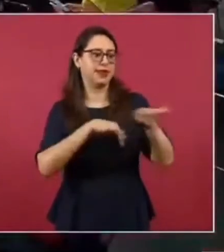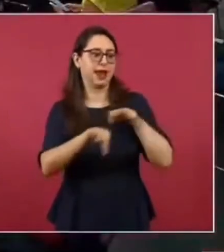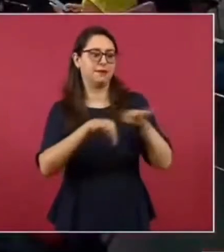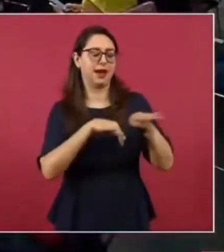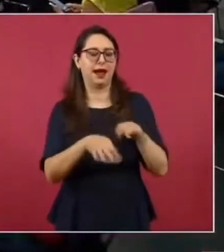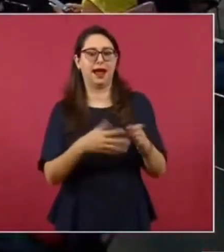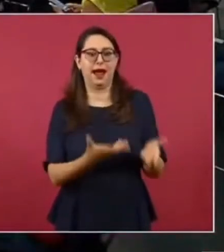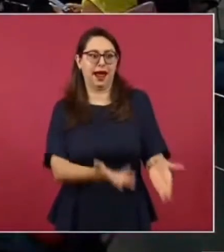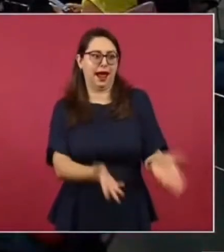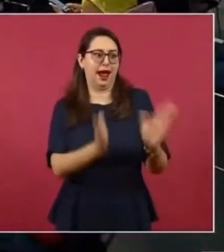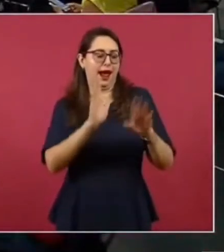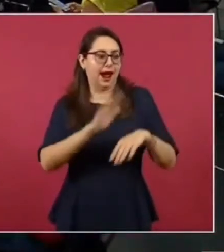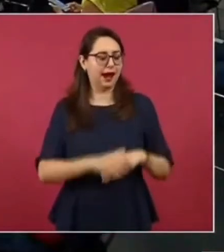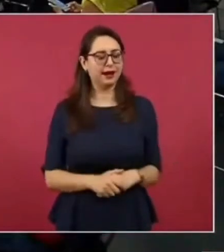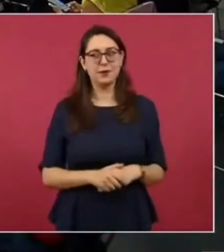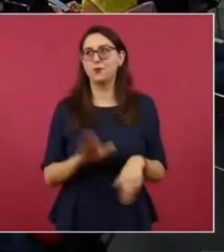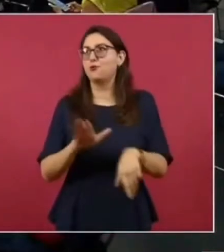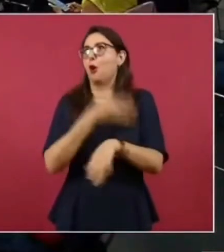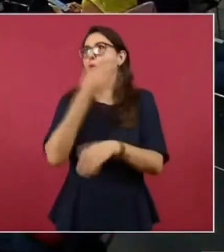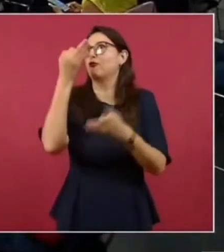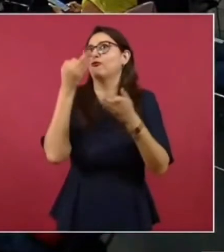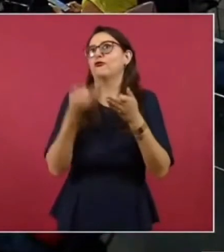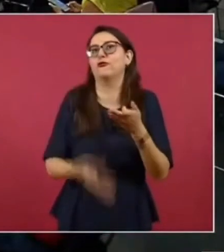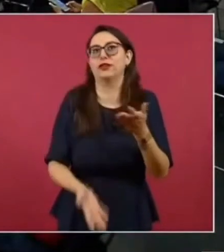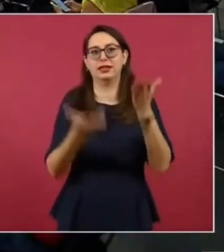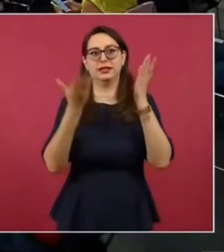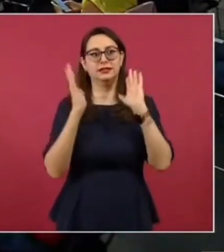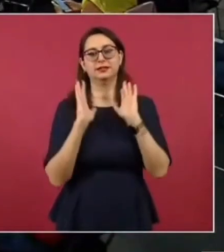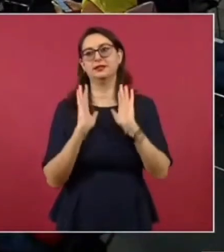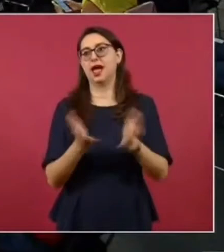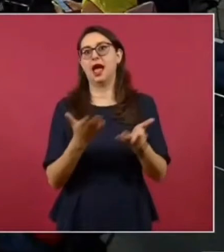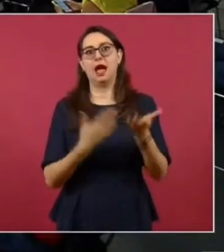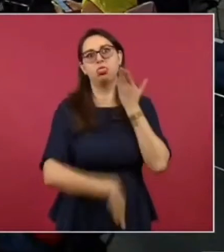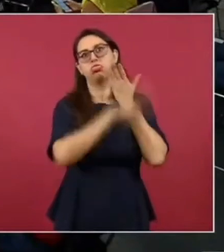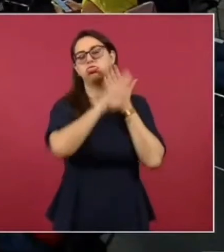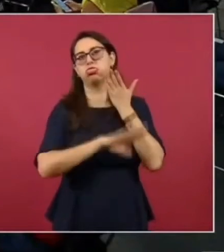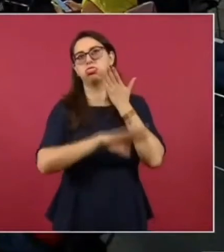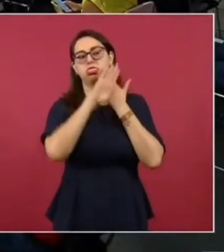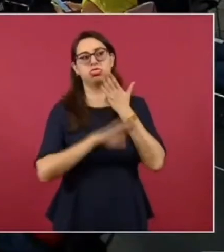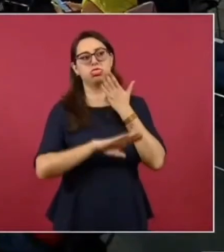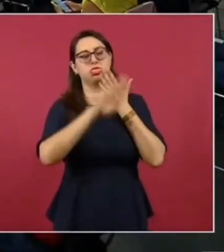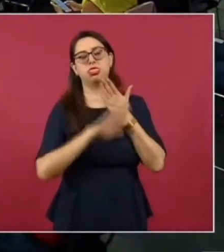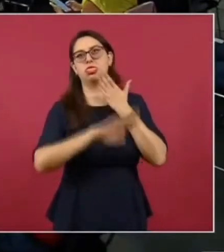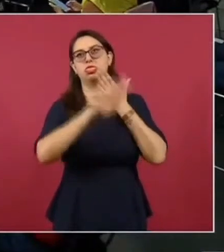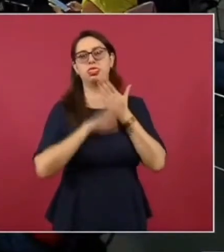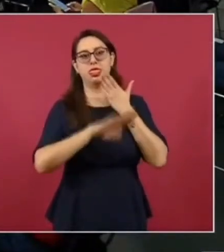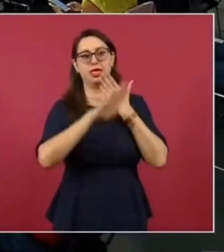Con la gente. Y con para la que gente. ya nos dejen